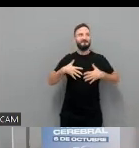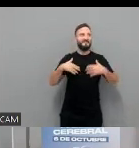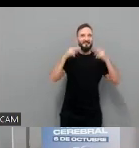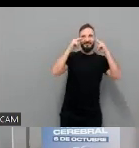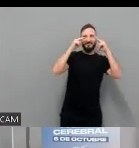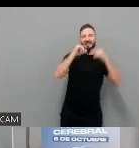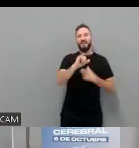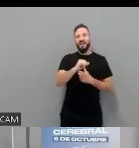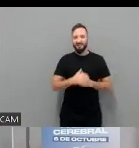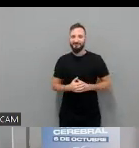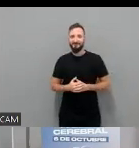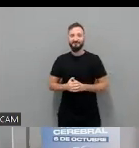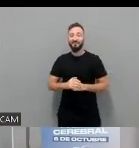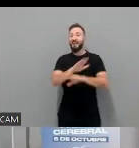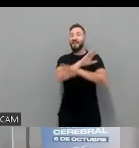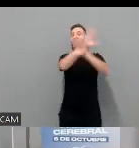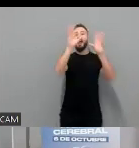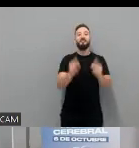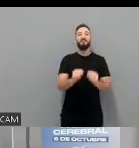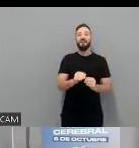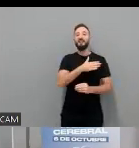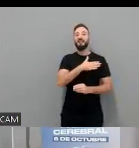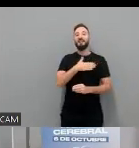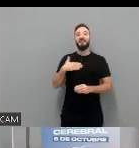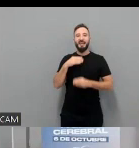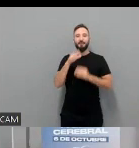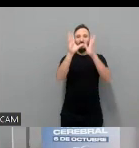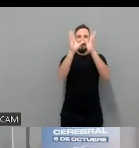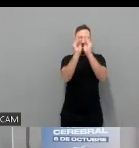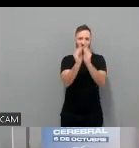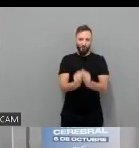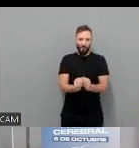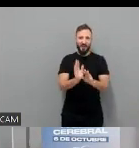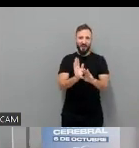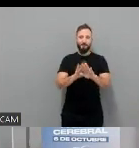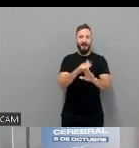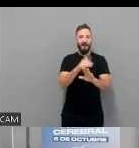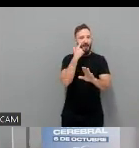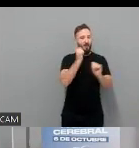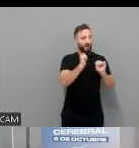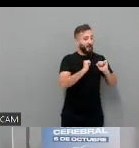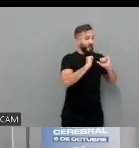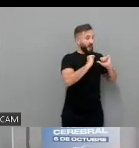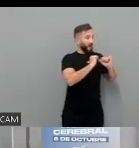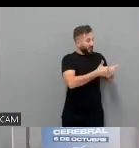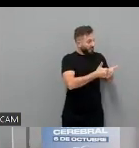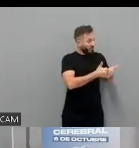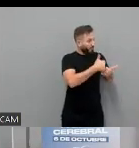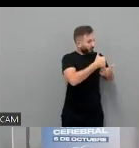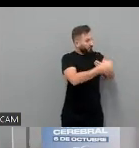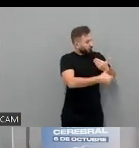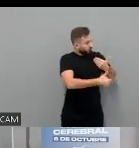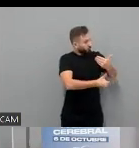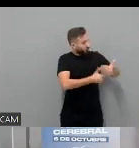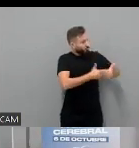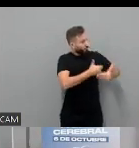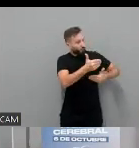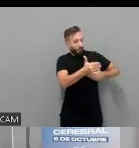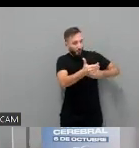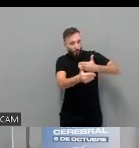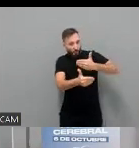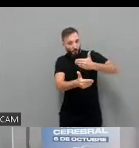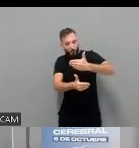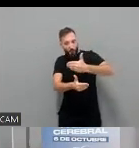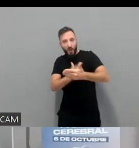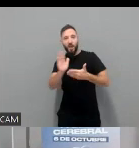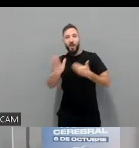Y bueno, pues al final hemos querido hacer un pequeño resumen para que veáis, pues bueno, pues cómo fueron los inicios. Y lo mucho que ha